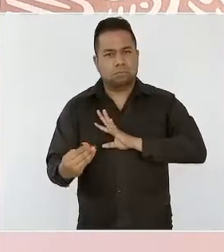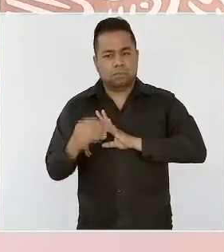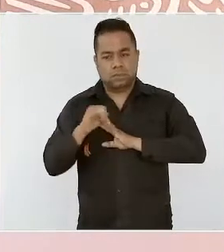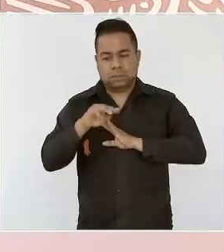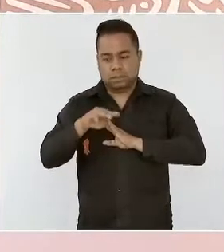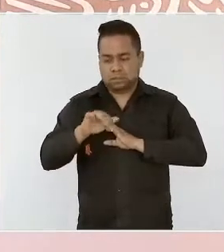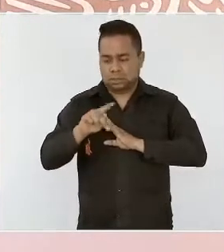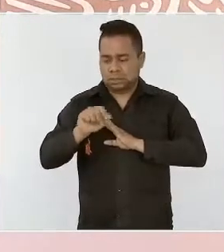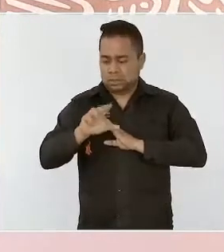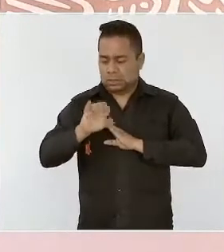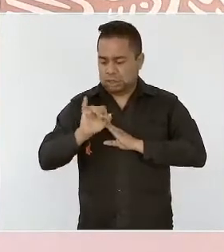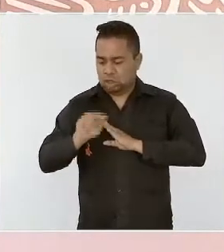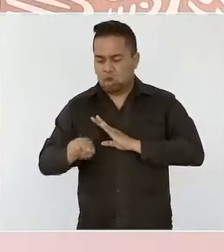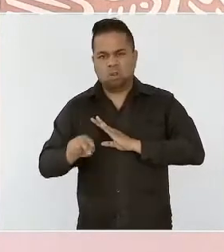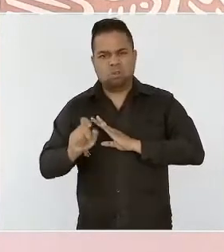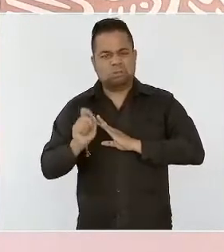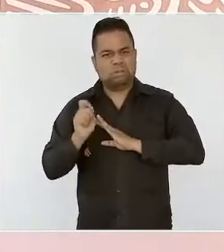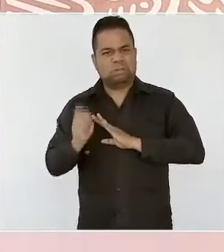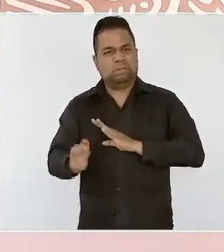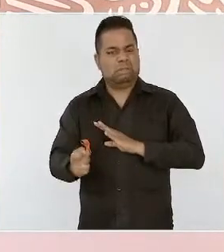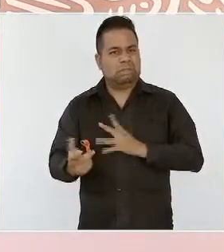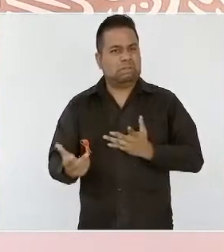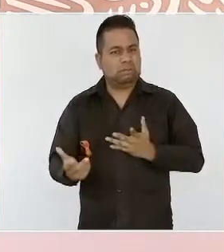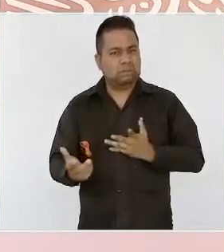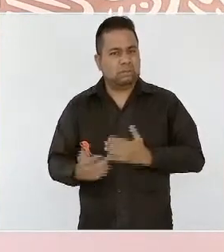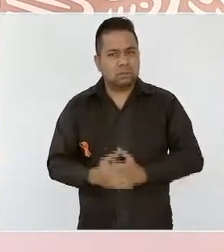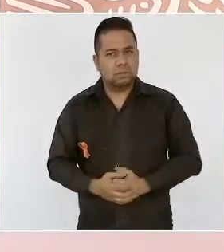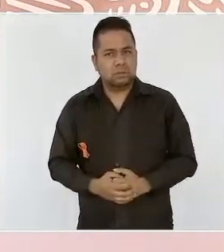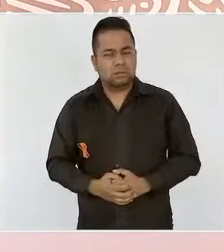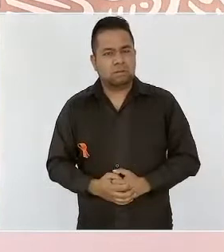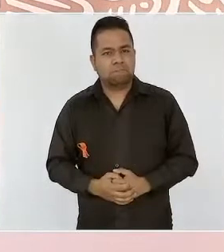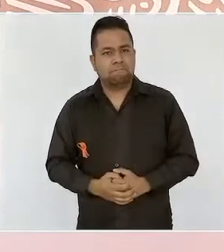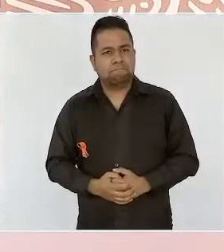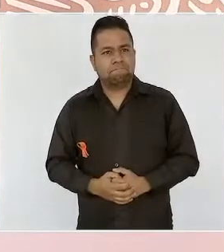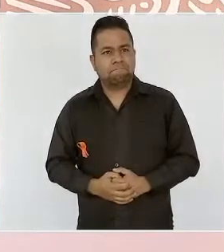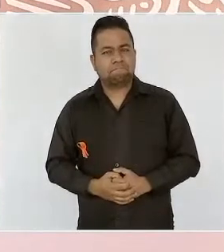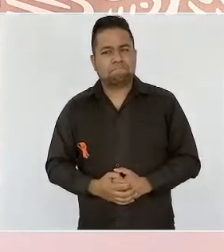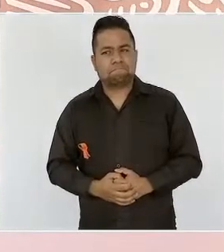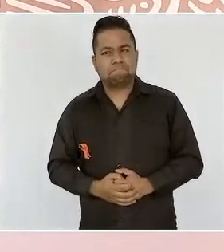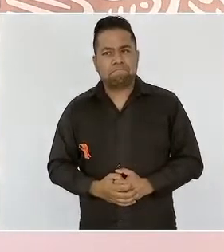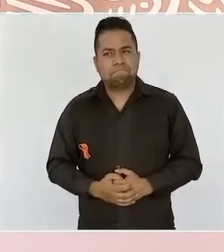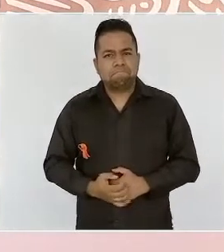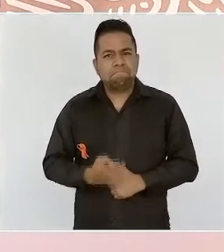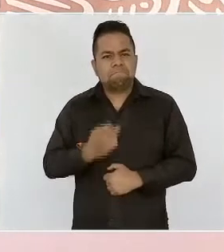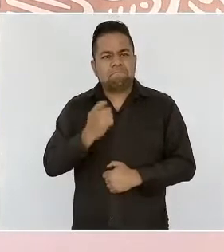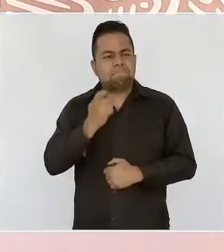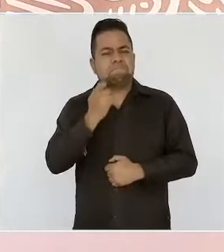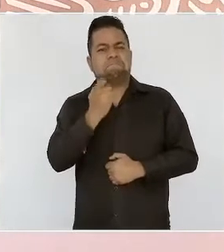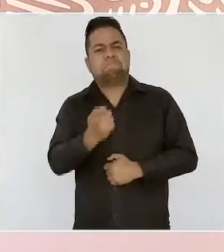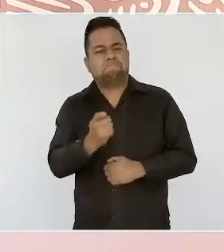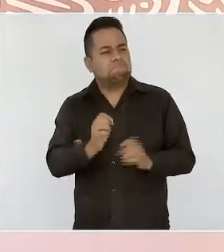¿Qué es la imitación? La imitación es ese acto por el cual